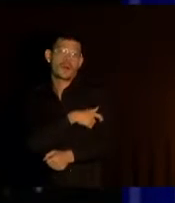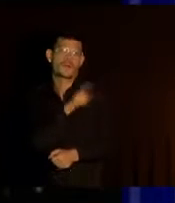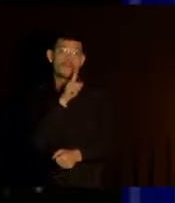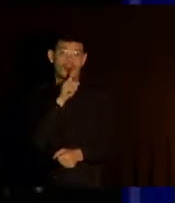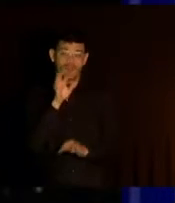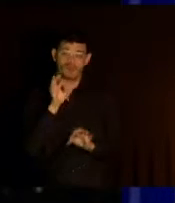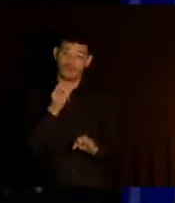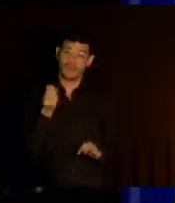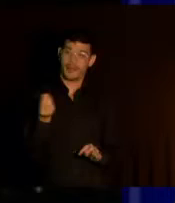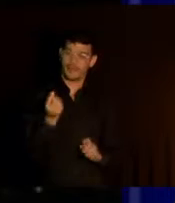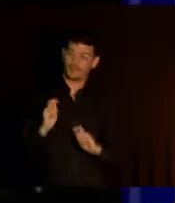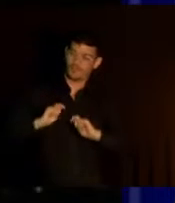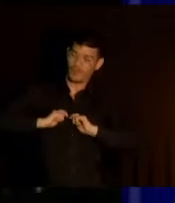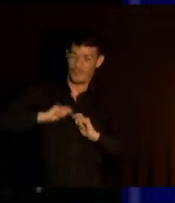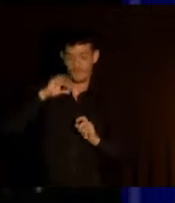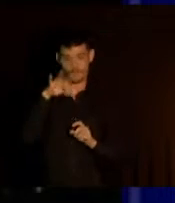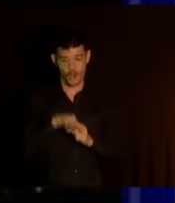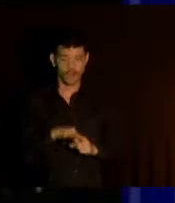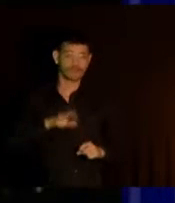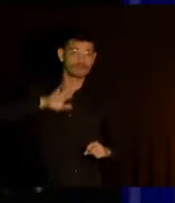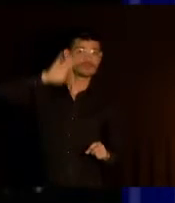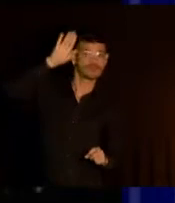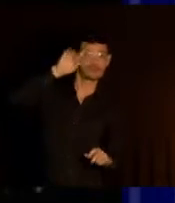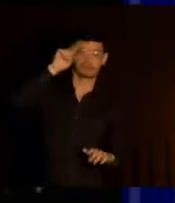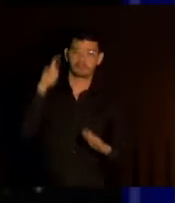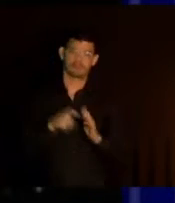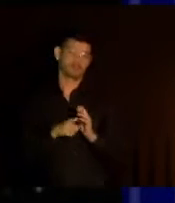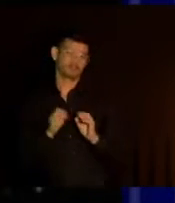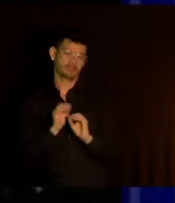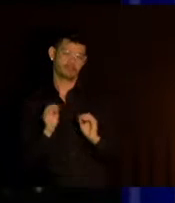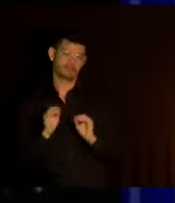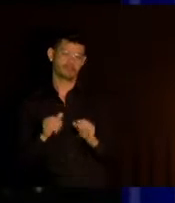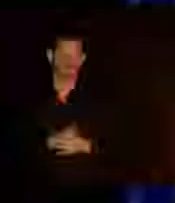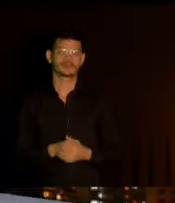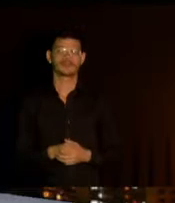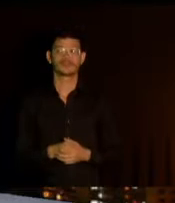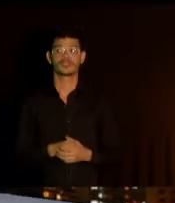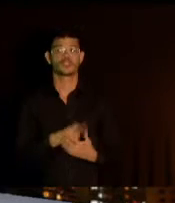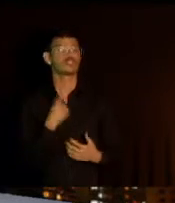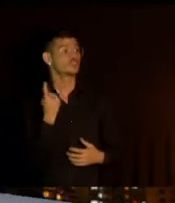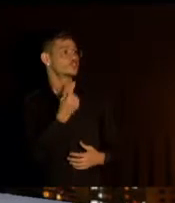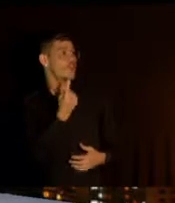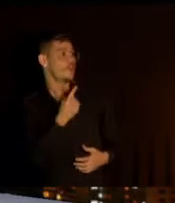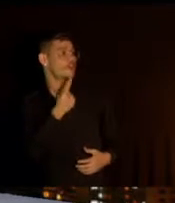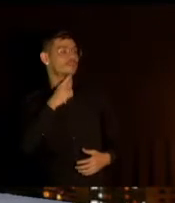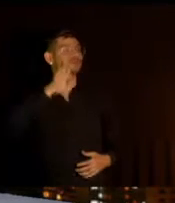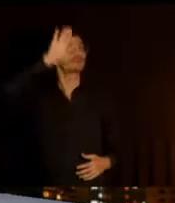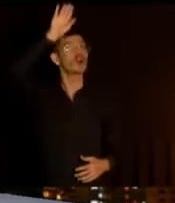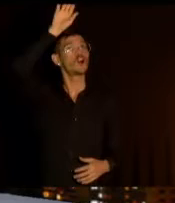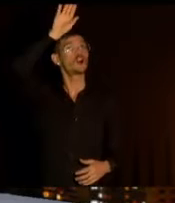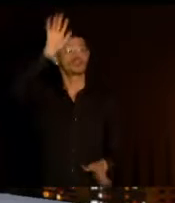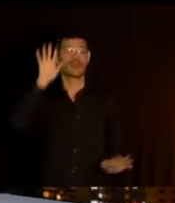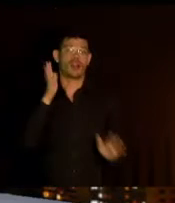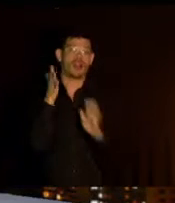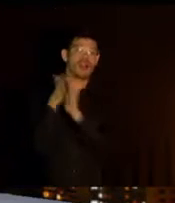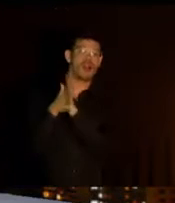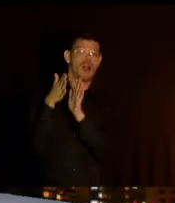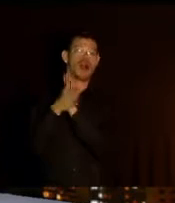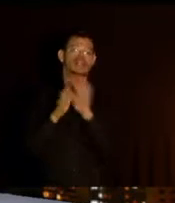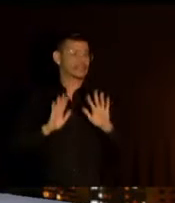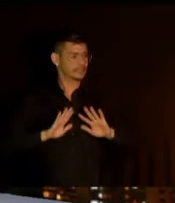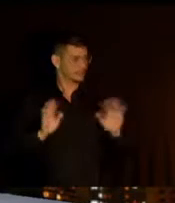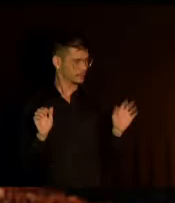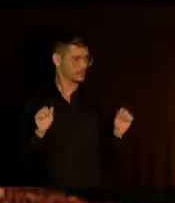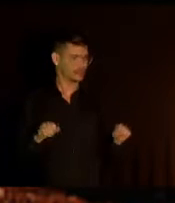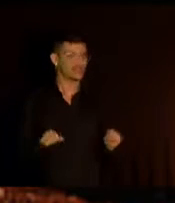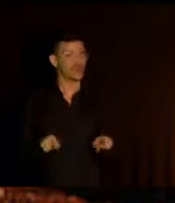full, como los otros miembros que sí tienen todos los requisitos. Solamente con voz. Y esto para forzarlos a que